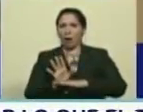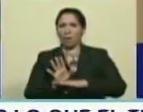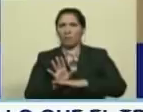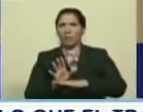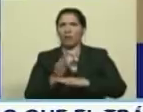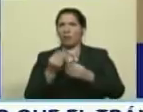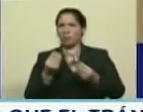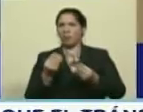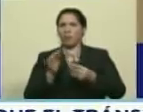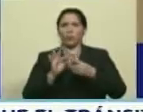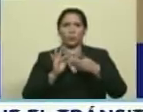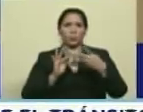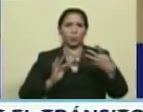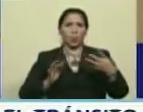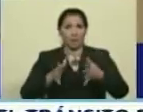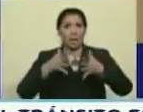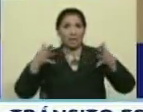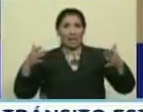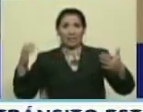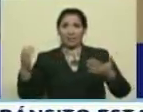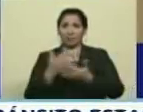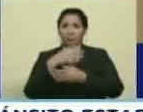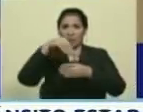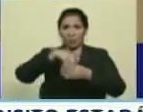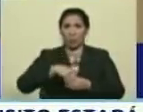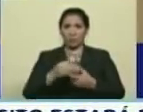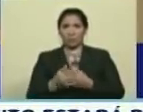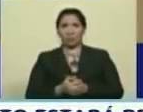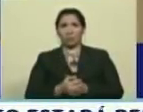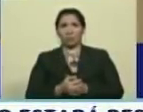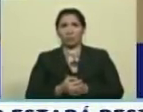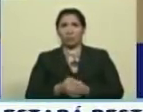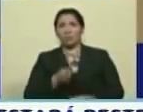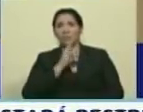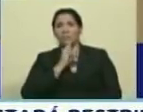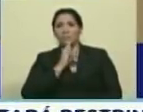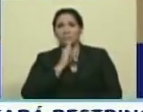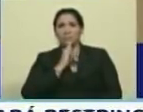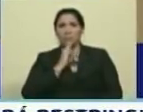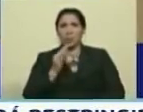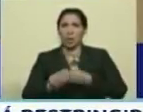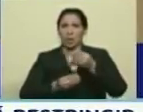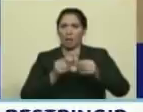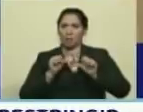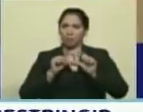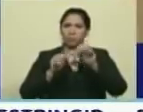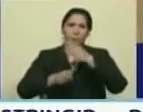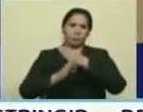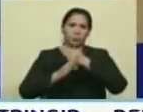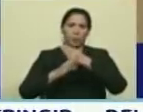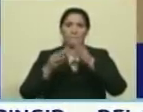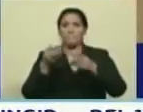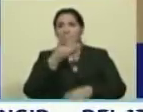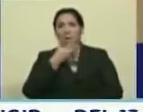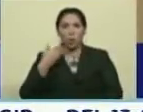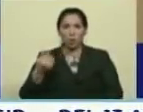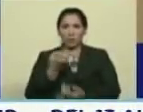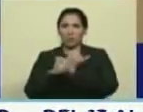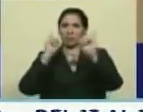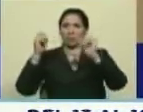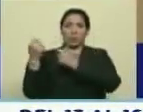sabe. Ha habido grandes intervenciones, excelentes intervenciones de este banco y las sigue haciendo en el mejoramiento de la